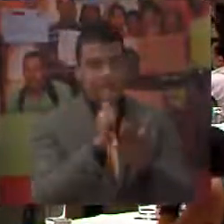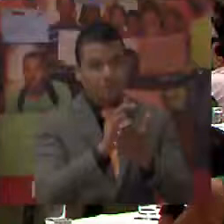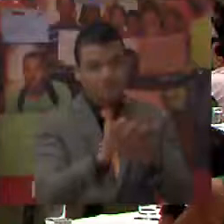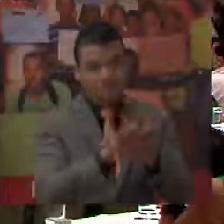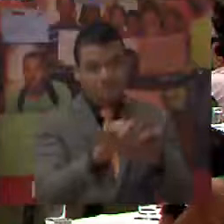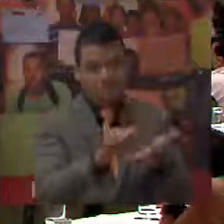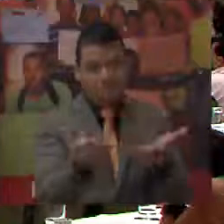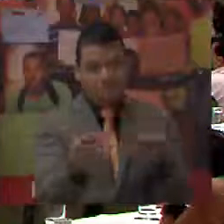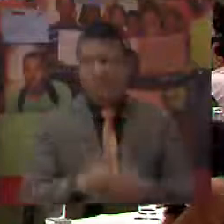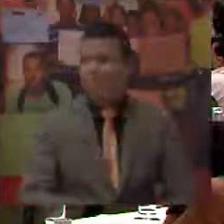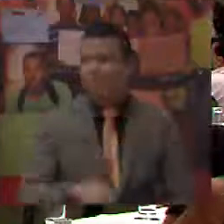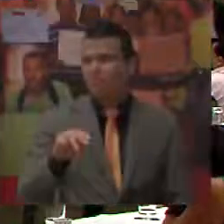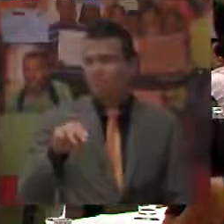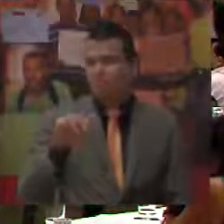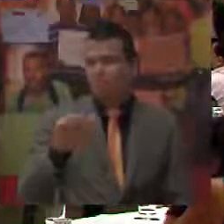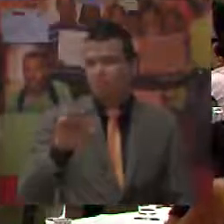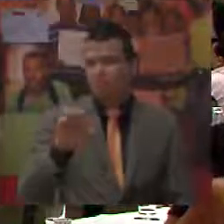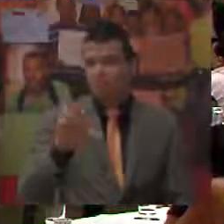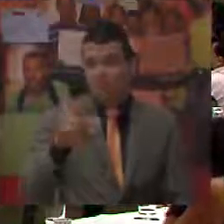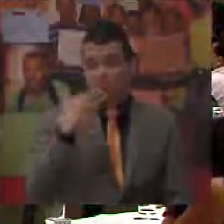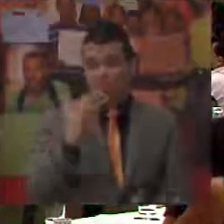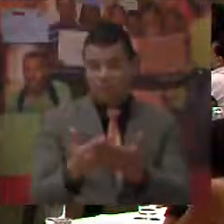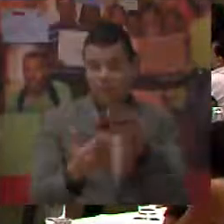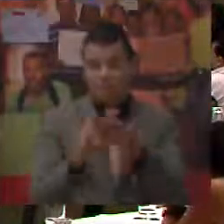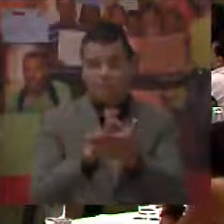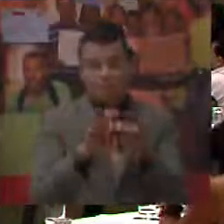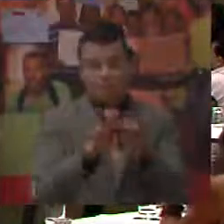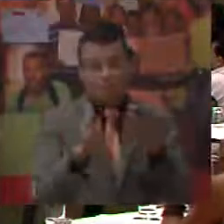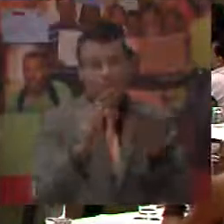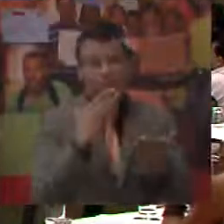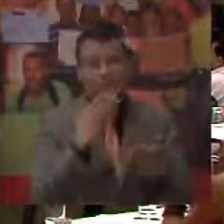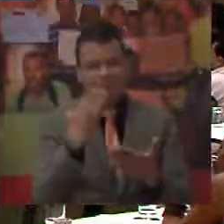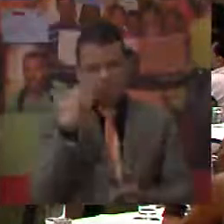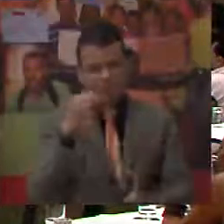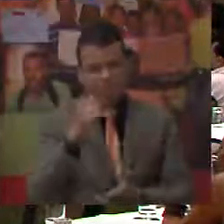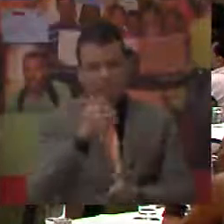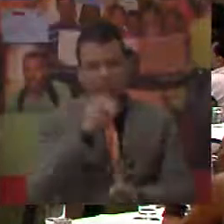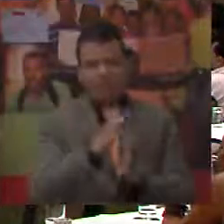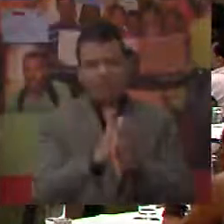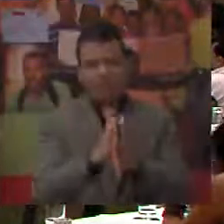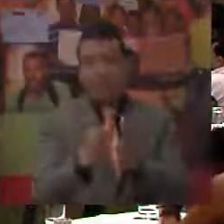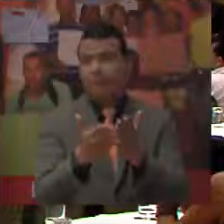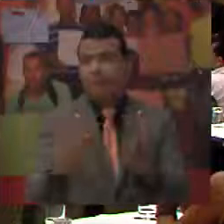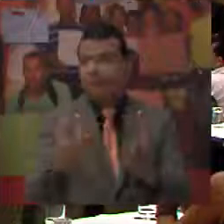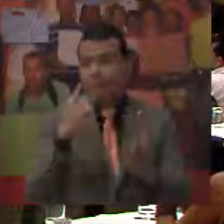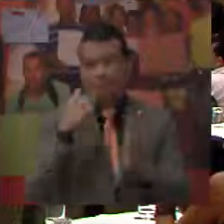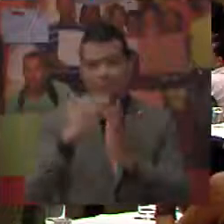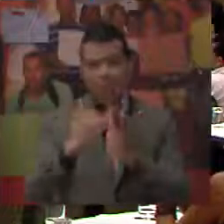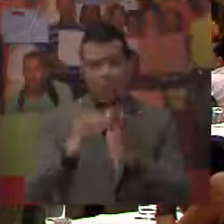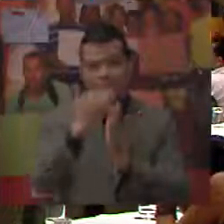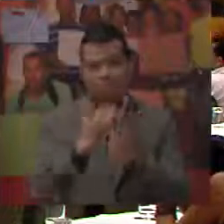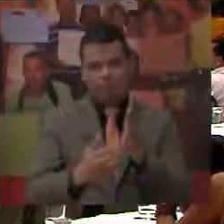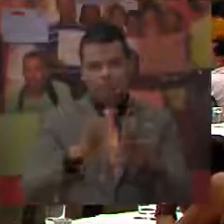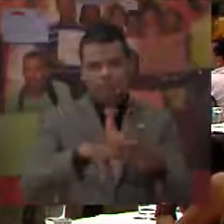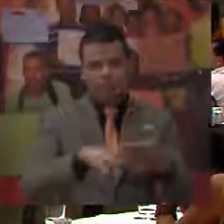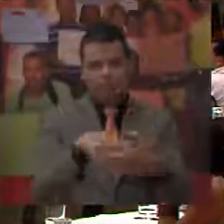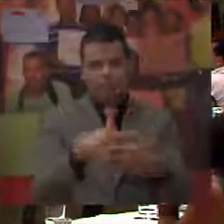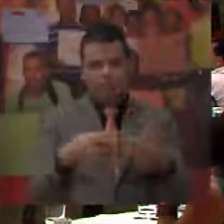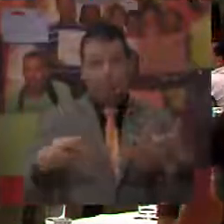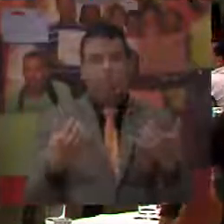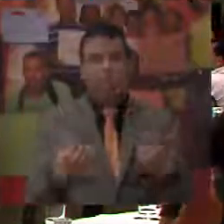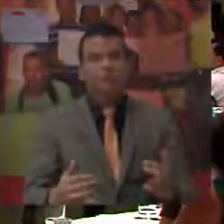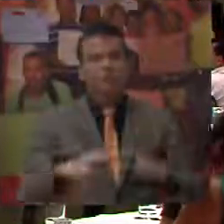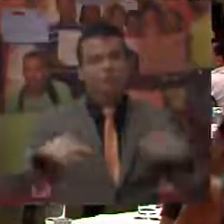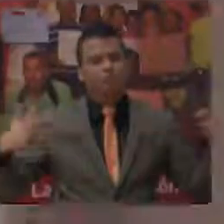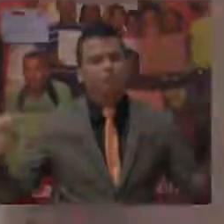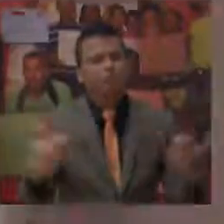Hola. Mabel, gracias. Bueno, continuando con la dinámica prevista para la rendición de cuentas, tenemos el panel